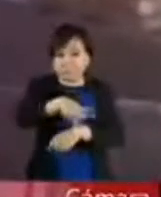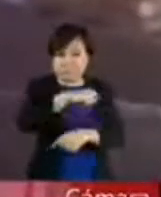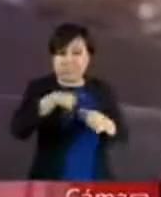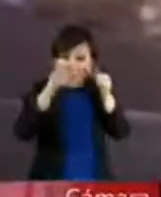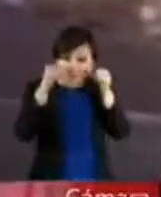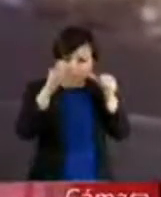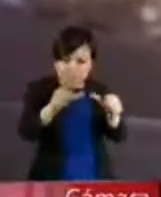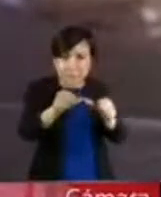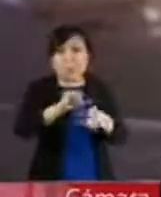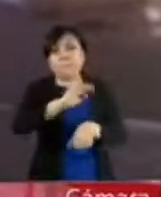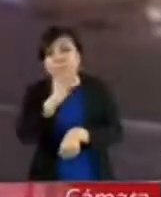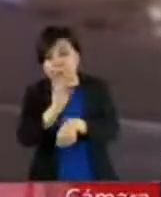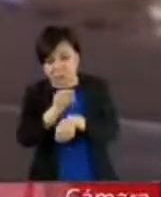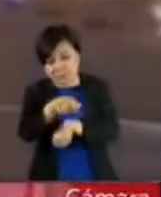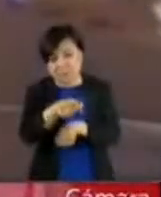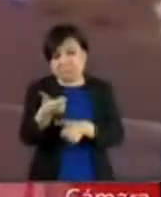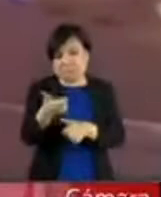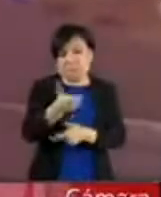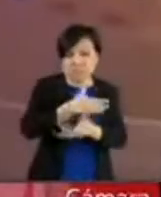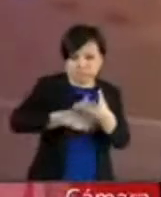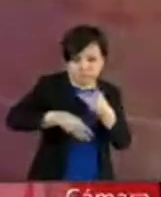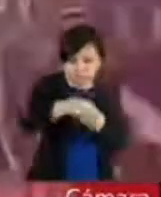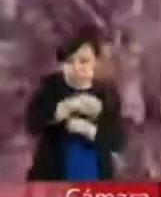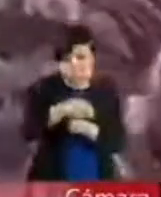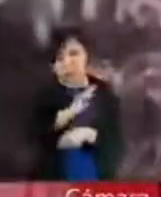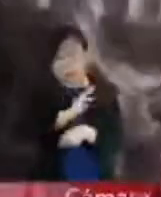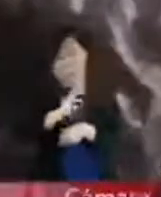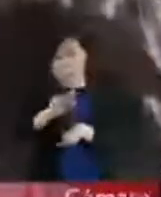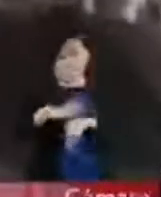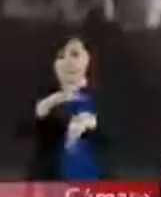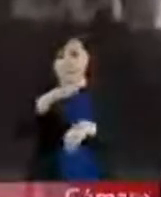en beneficio de la economía y los mexicanos.